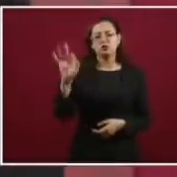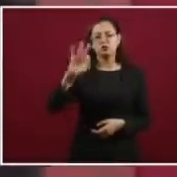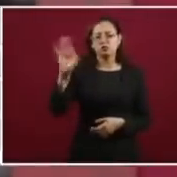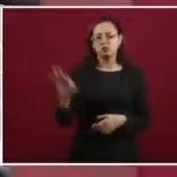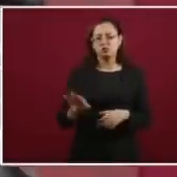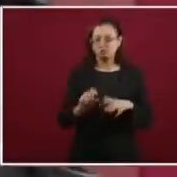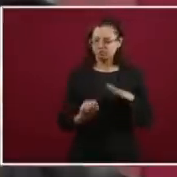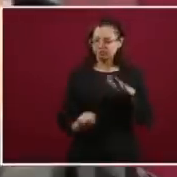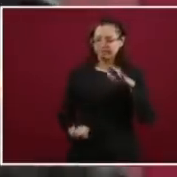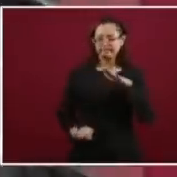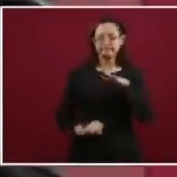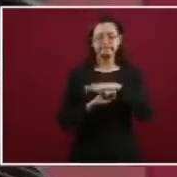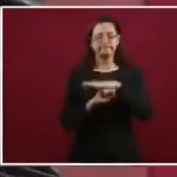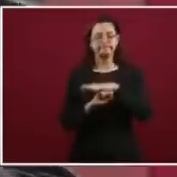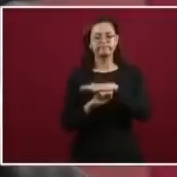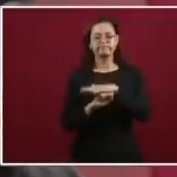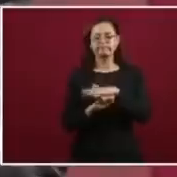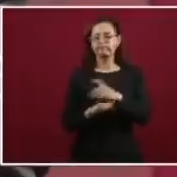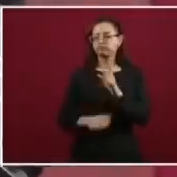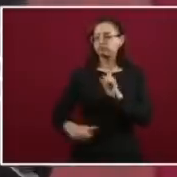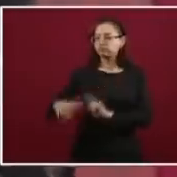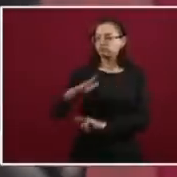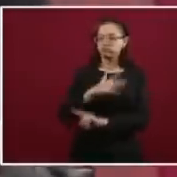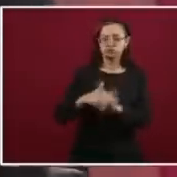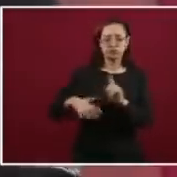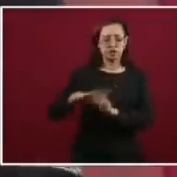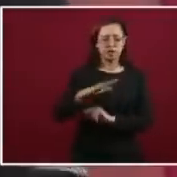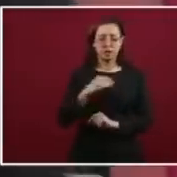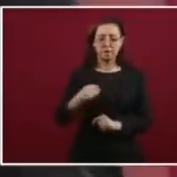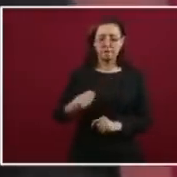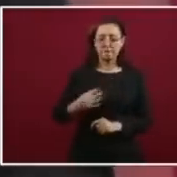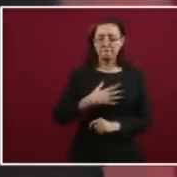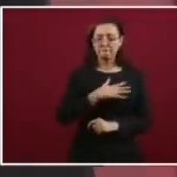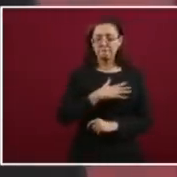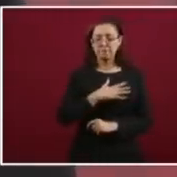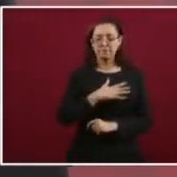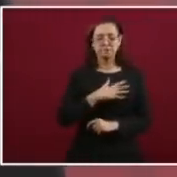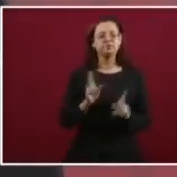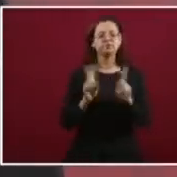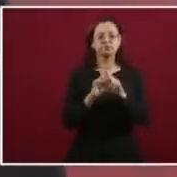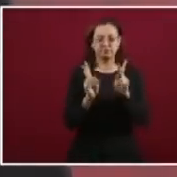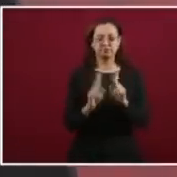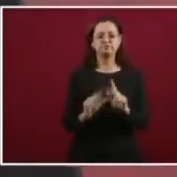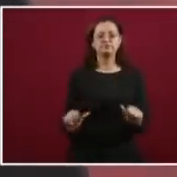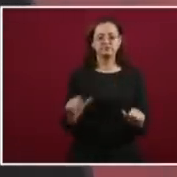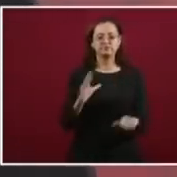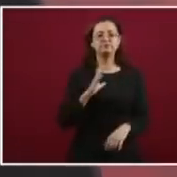si hay bienestar hay paz